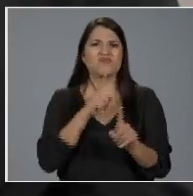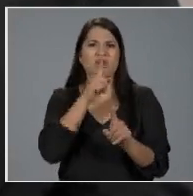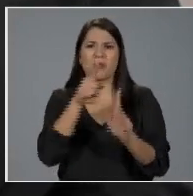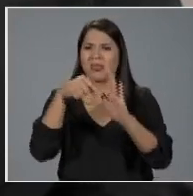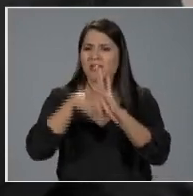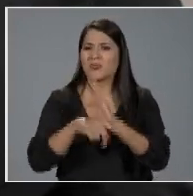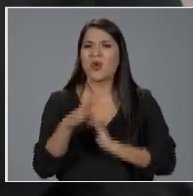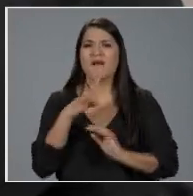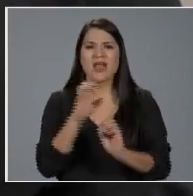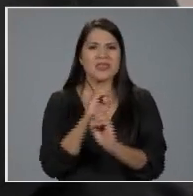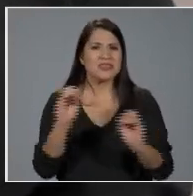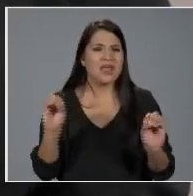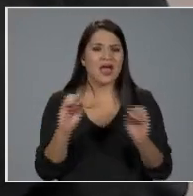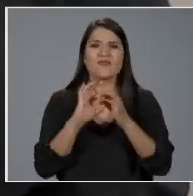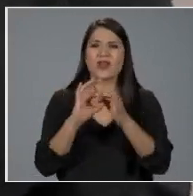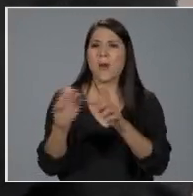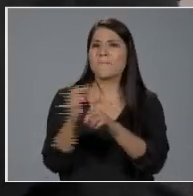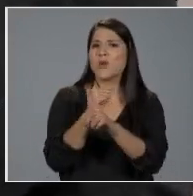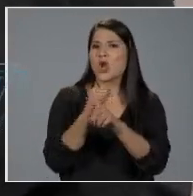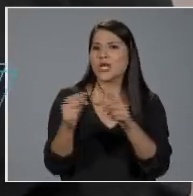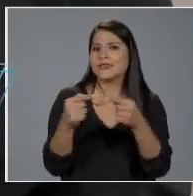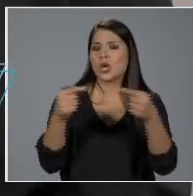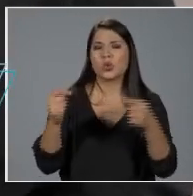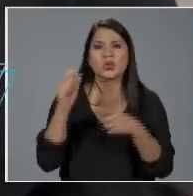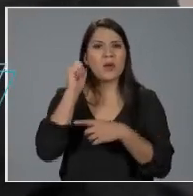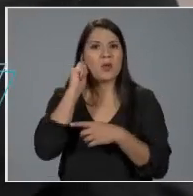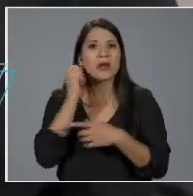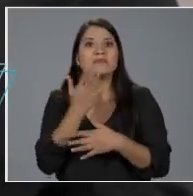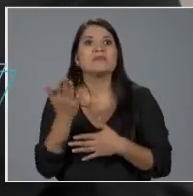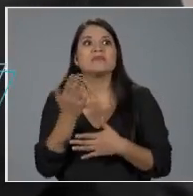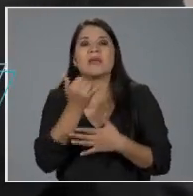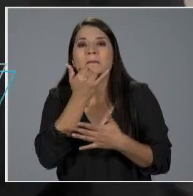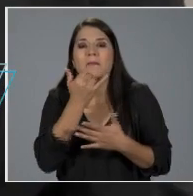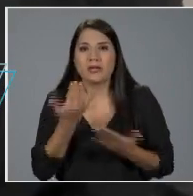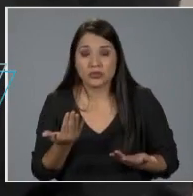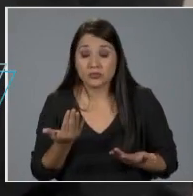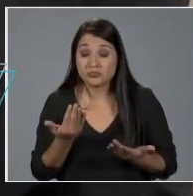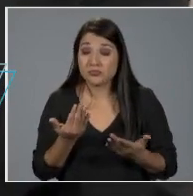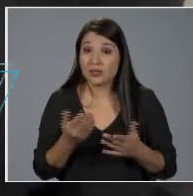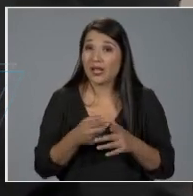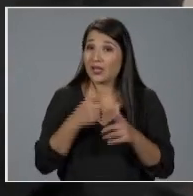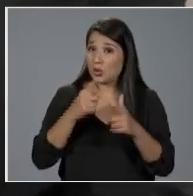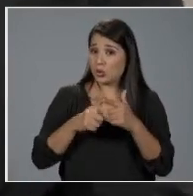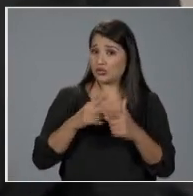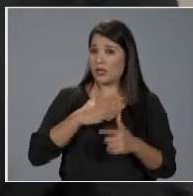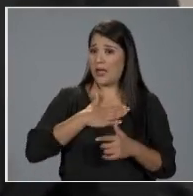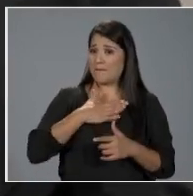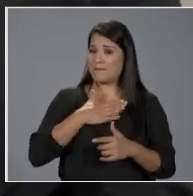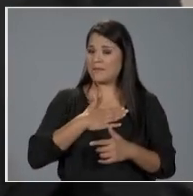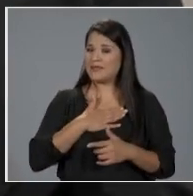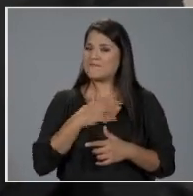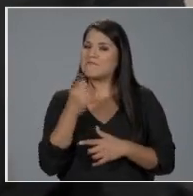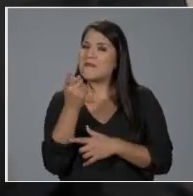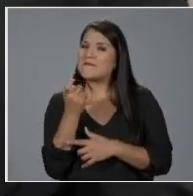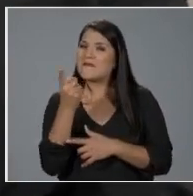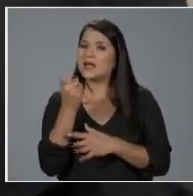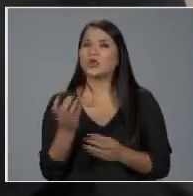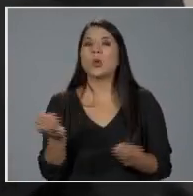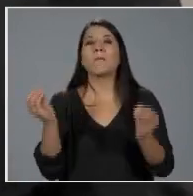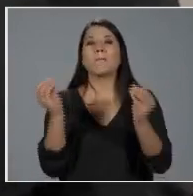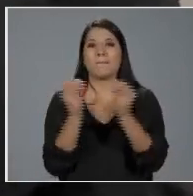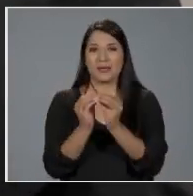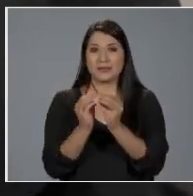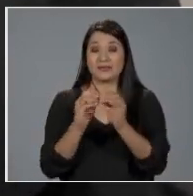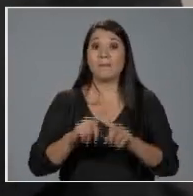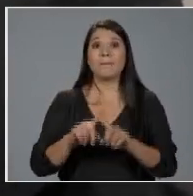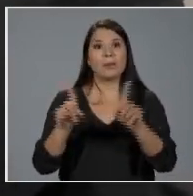del tema de la violencia contra las mujeres, por ejemplo, que se hizo en esa materia, ¿no? Entonces a mí me queda un sinsabor con respecto a eso,